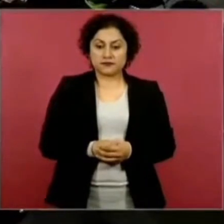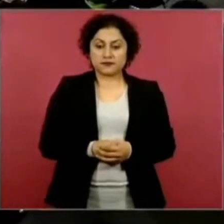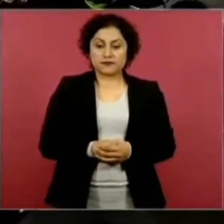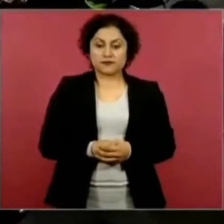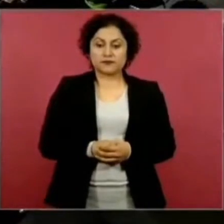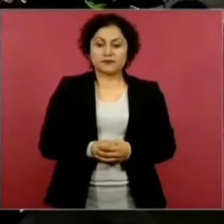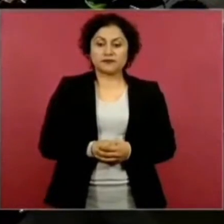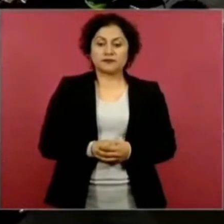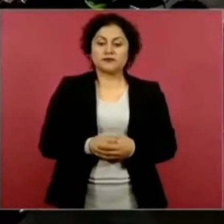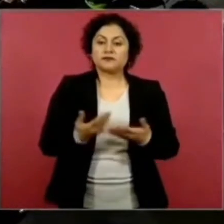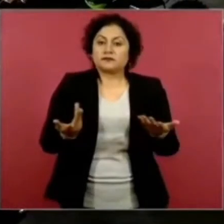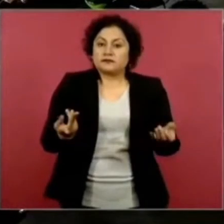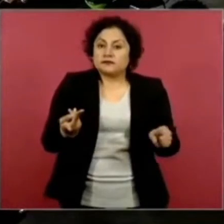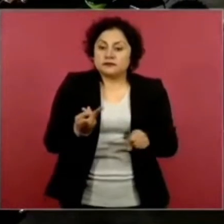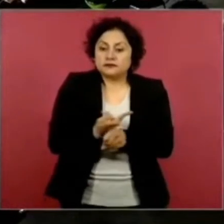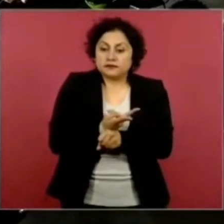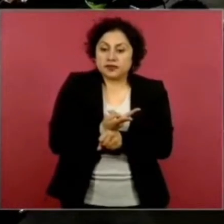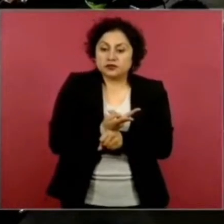¿Qué fue lo que pasó?